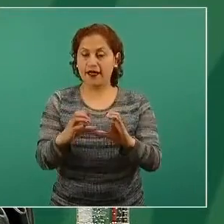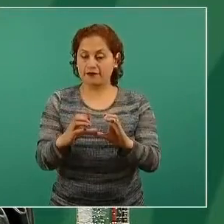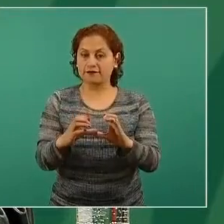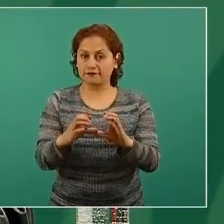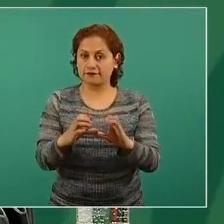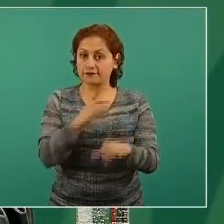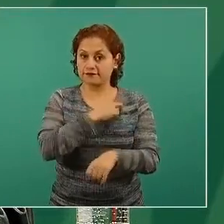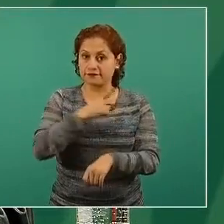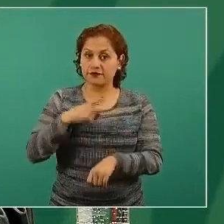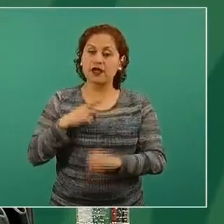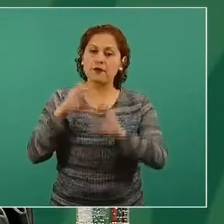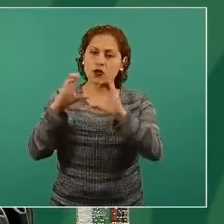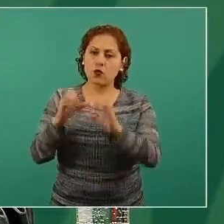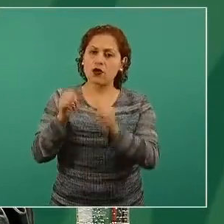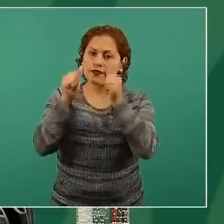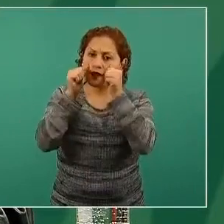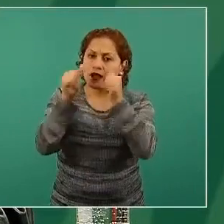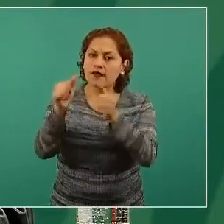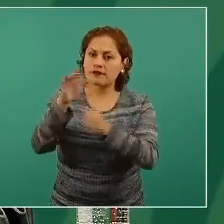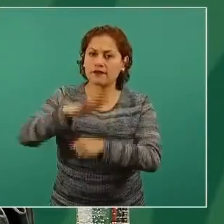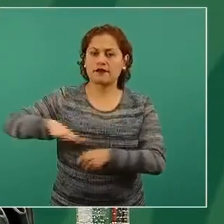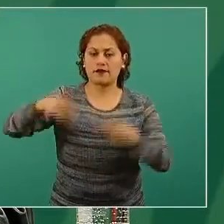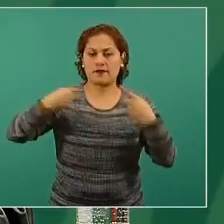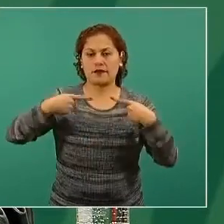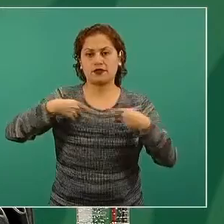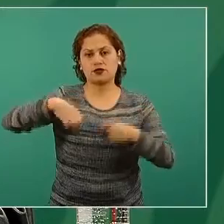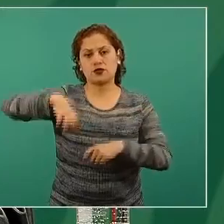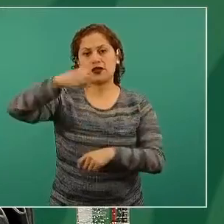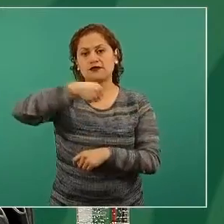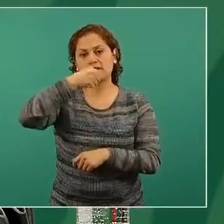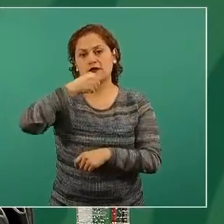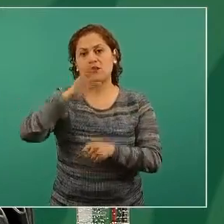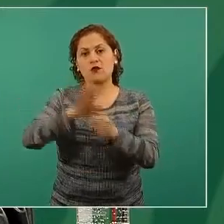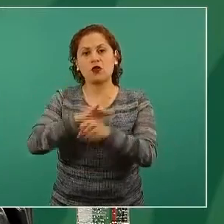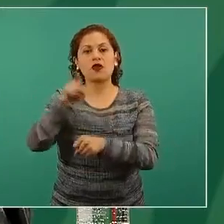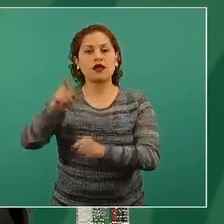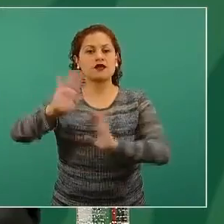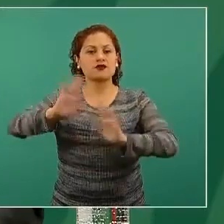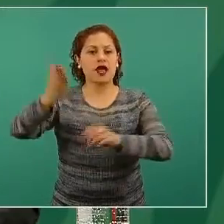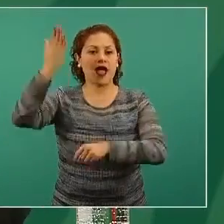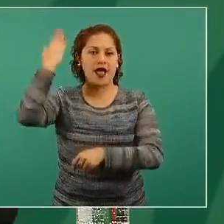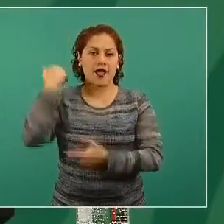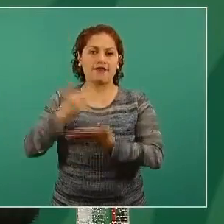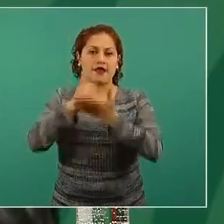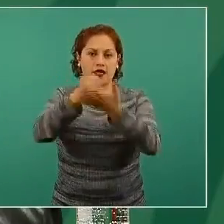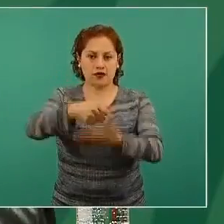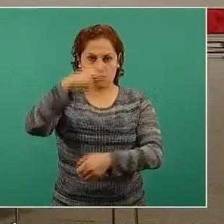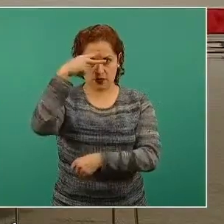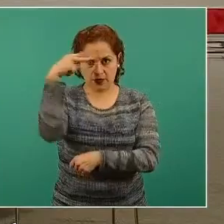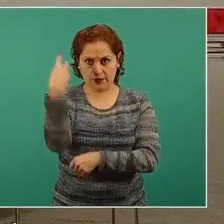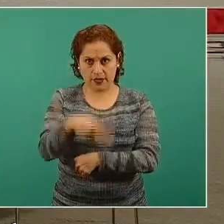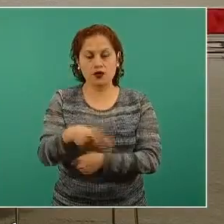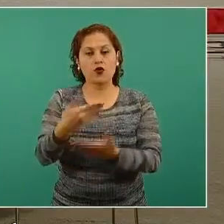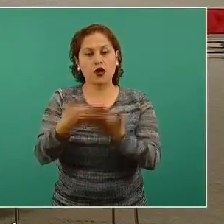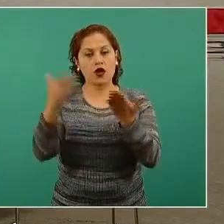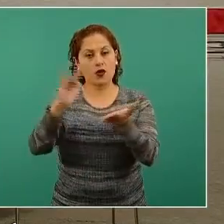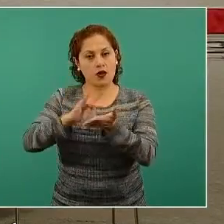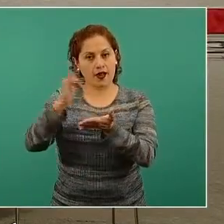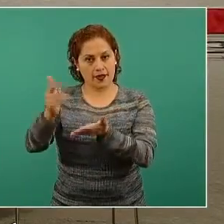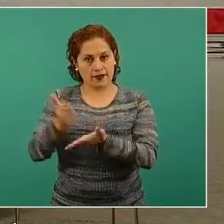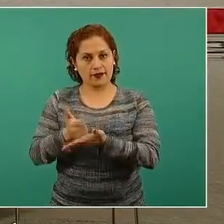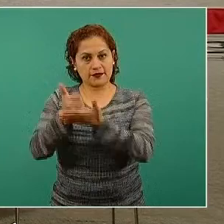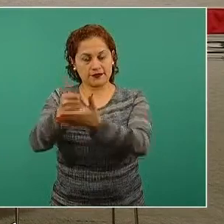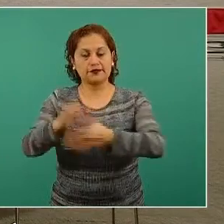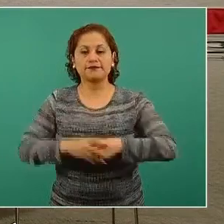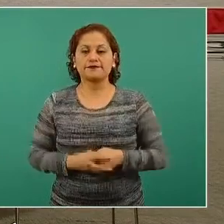empáticos con esta población y sobre todo por todo lo que le han dado a México. Pues siendo